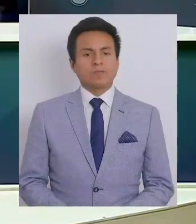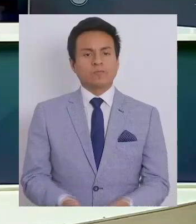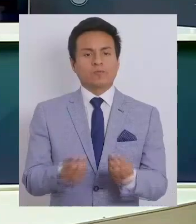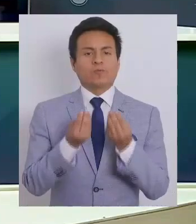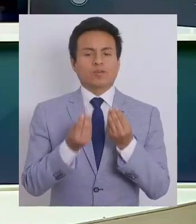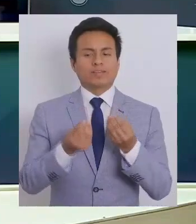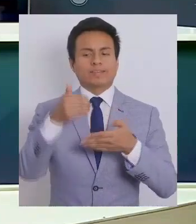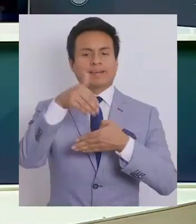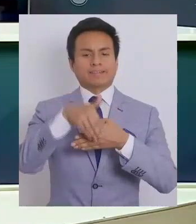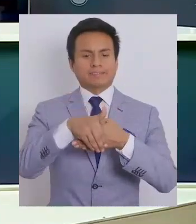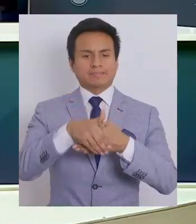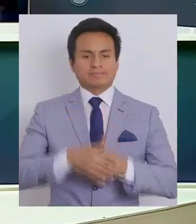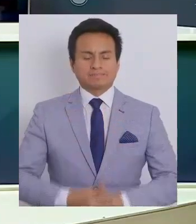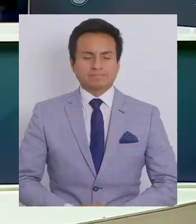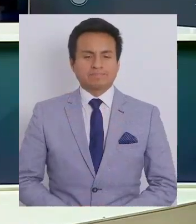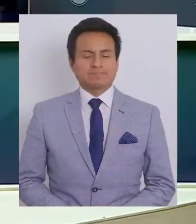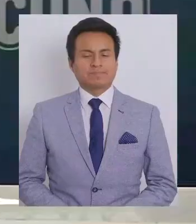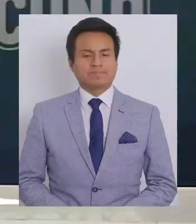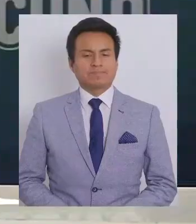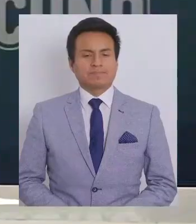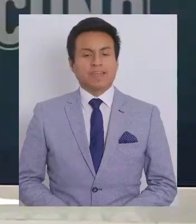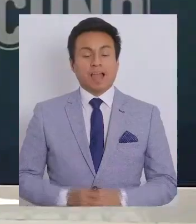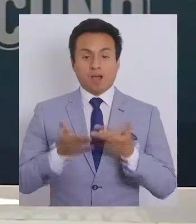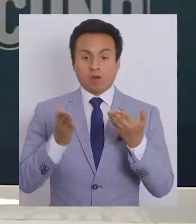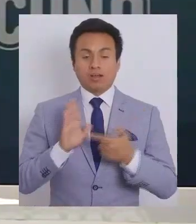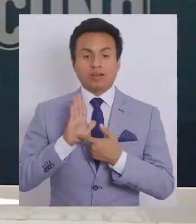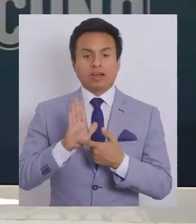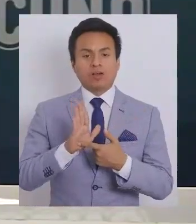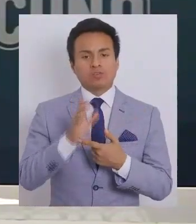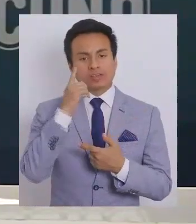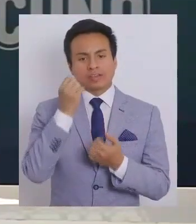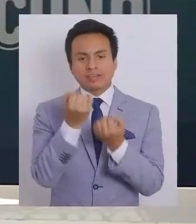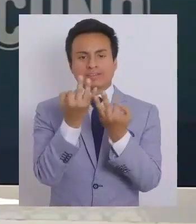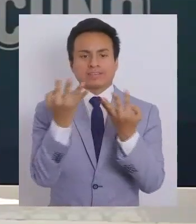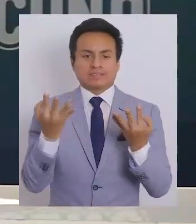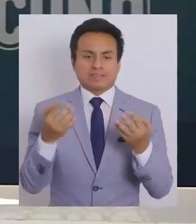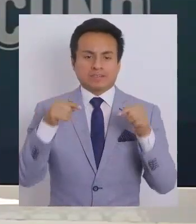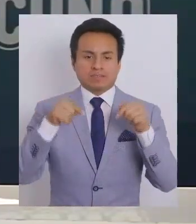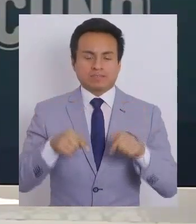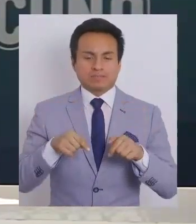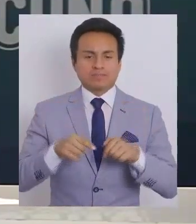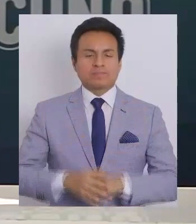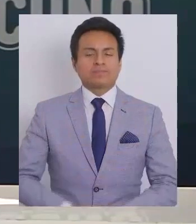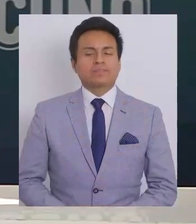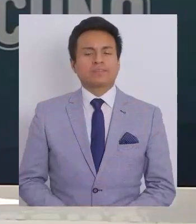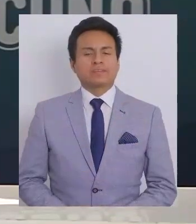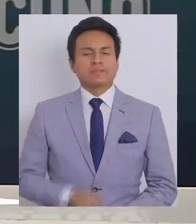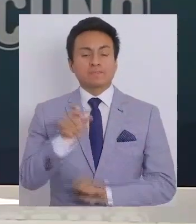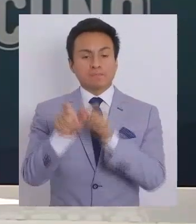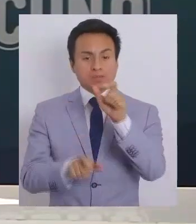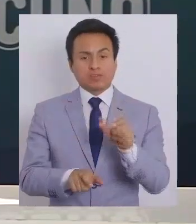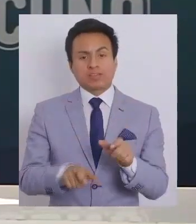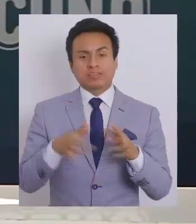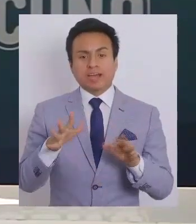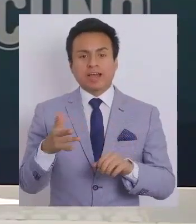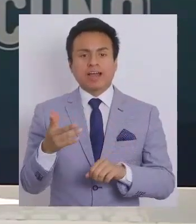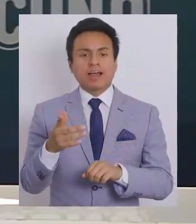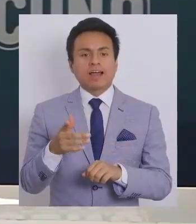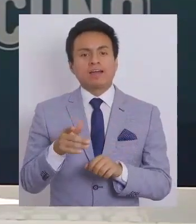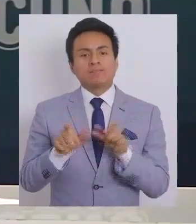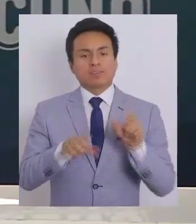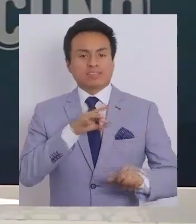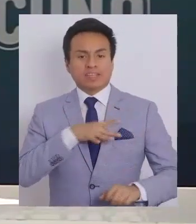muy buenas tardes vamos a dar a conocer las cifras de los pacientes vacunados los